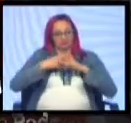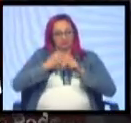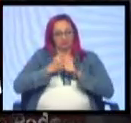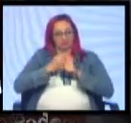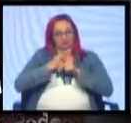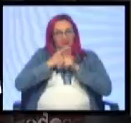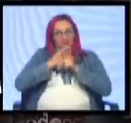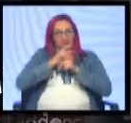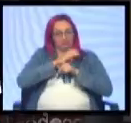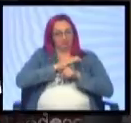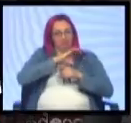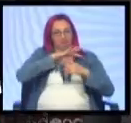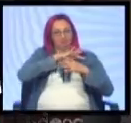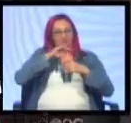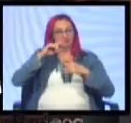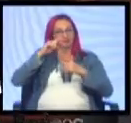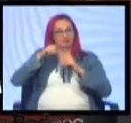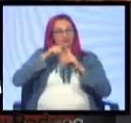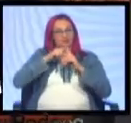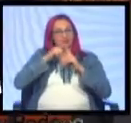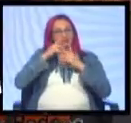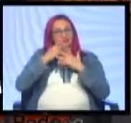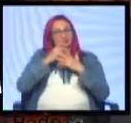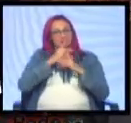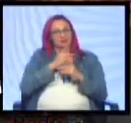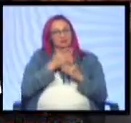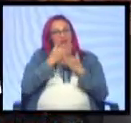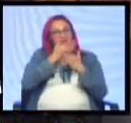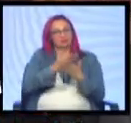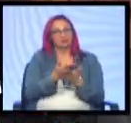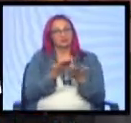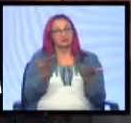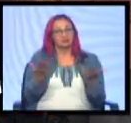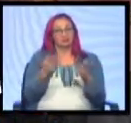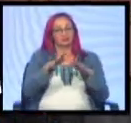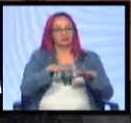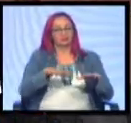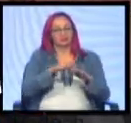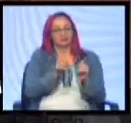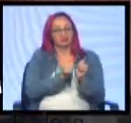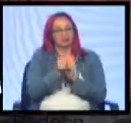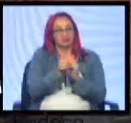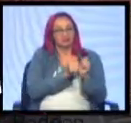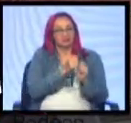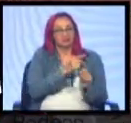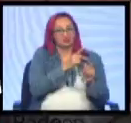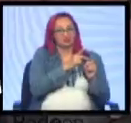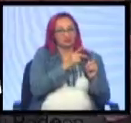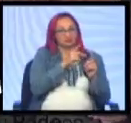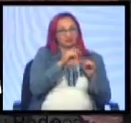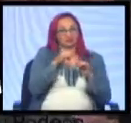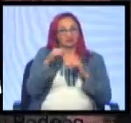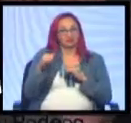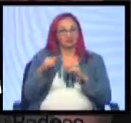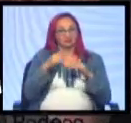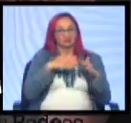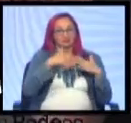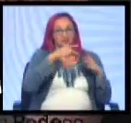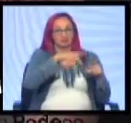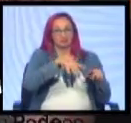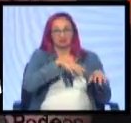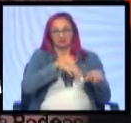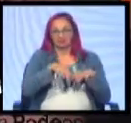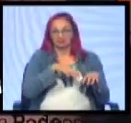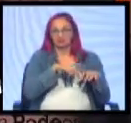de Caridad y desde que a la Junta de Caridad se le da lo que es el ámbito de competencia de los juegos de azar, cualquier